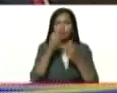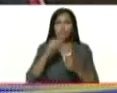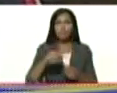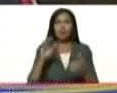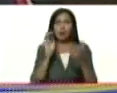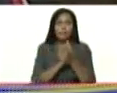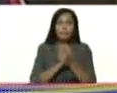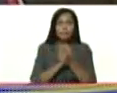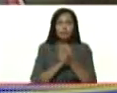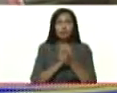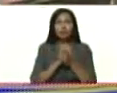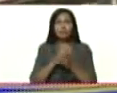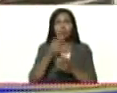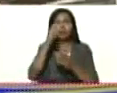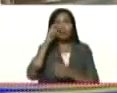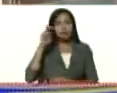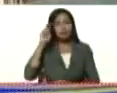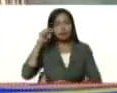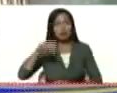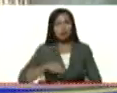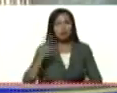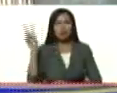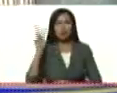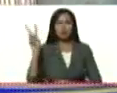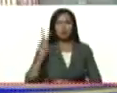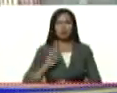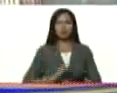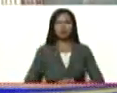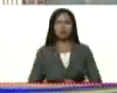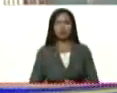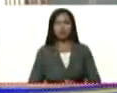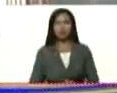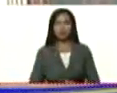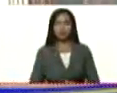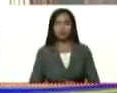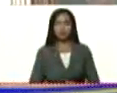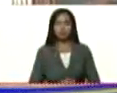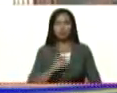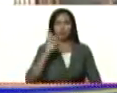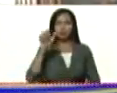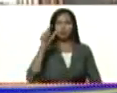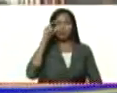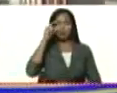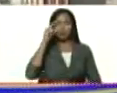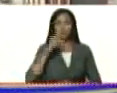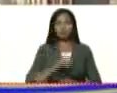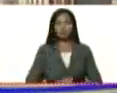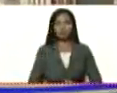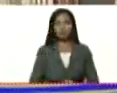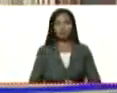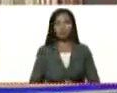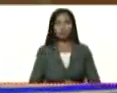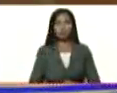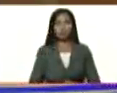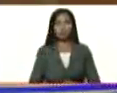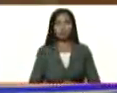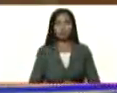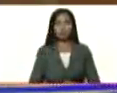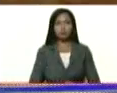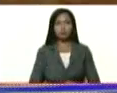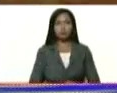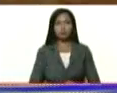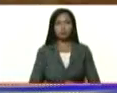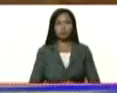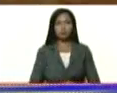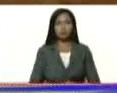compañero canciller de la República Bolivariana de Venezuela, profesor Jorge Arriaza.